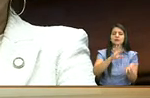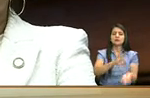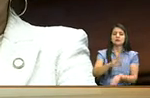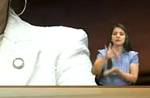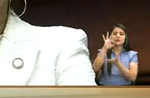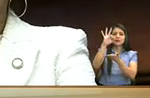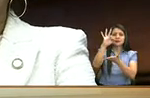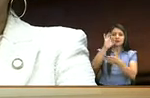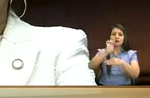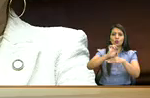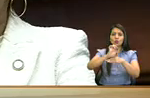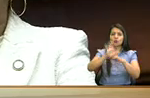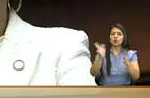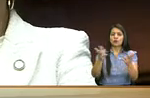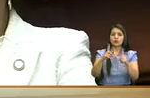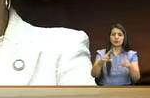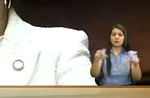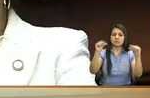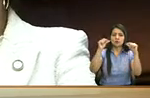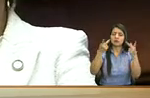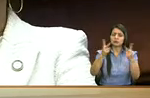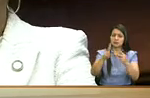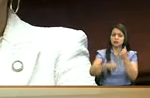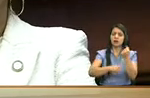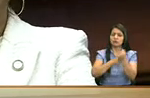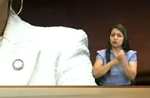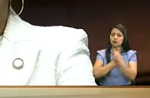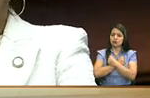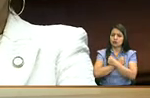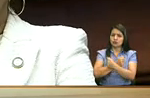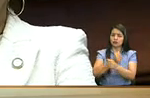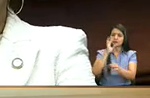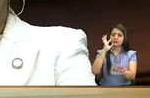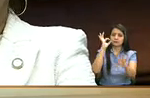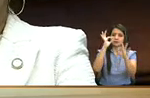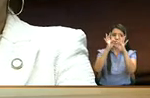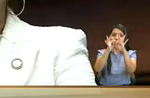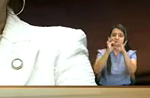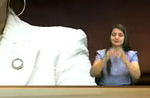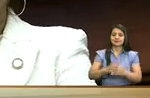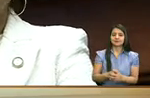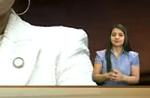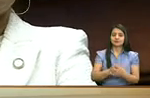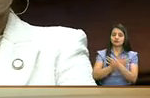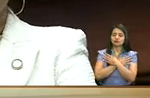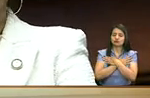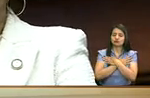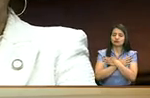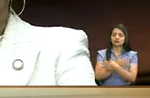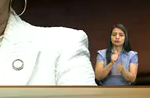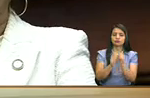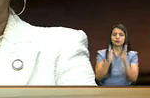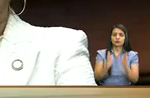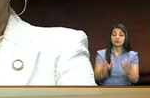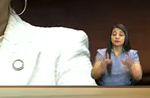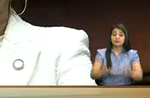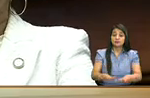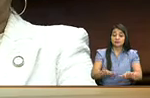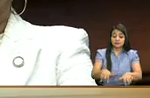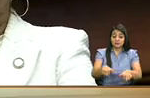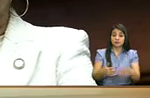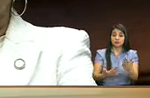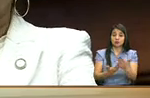y acompañan sus caminos con amor y fe. Queridos deportistas, esta nueva Asamblea